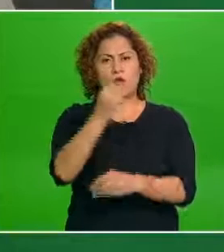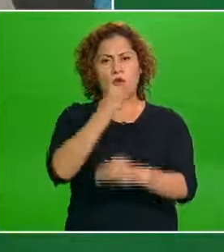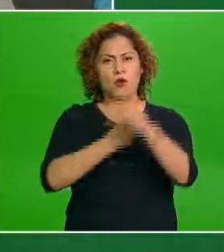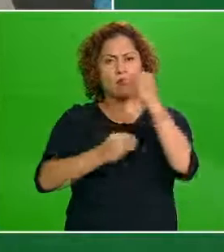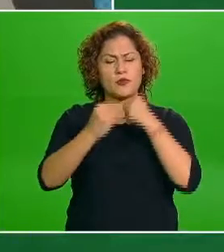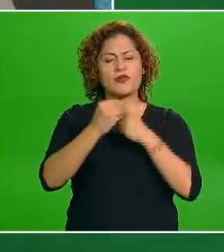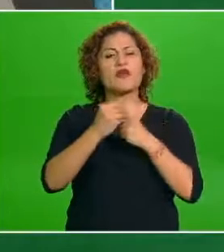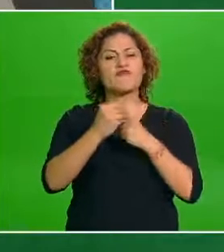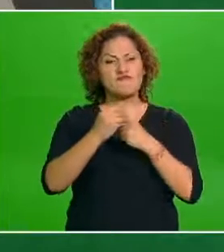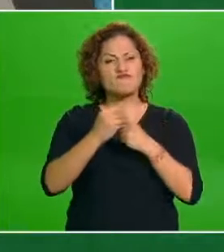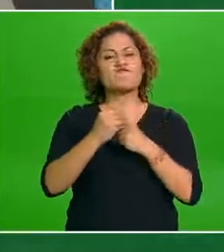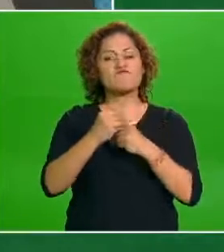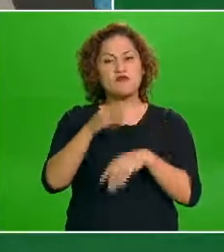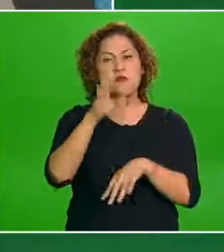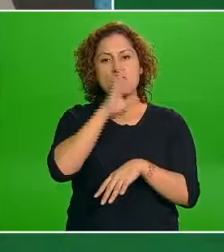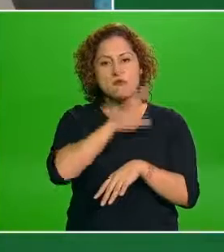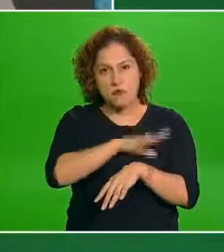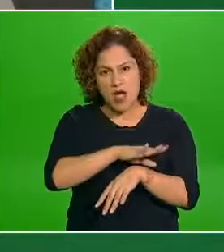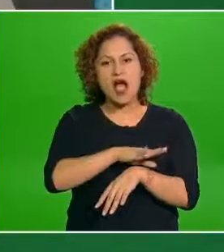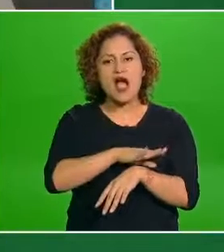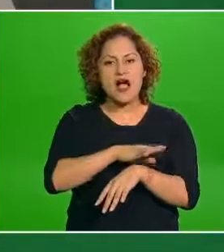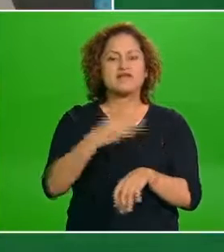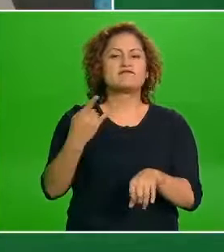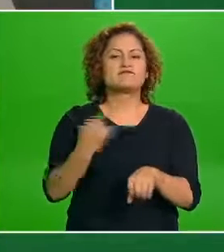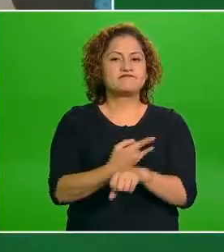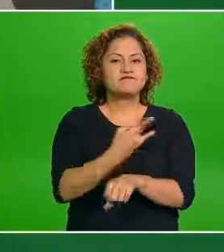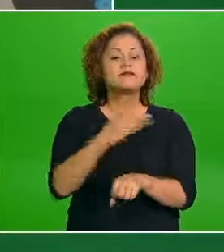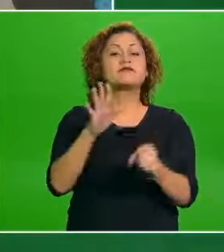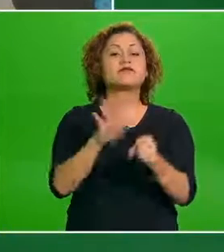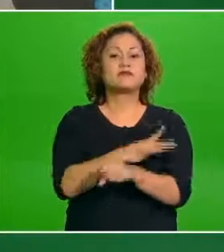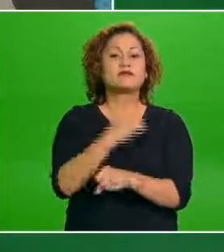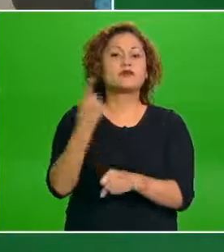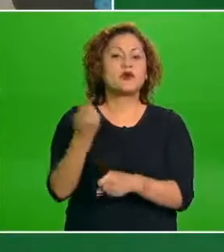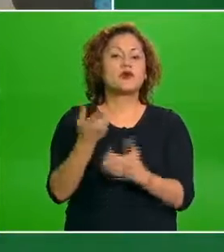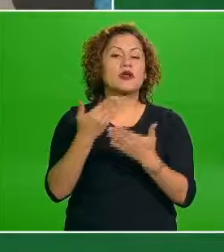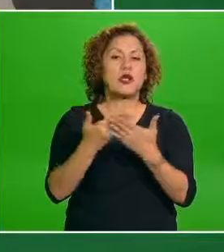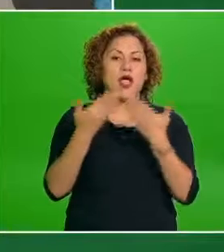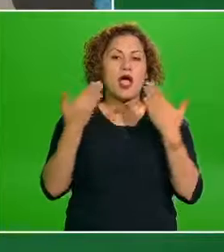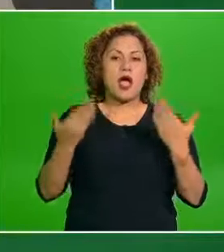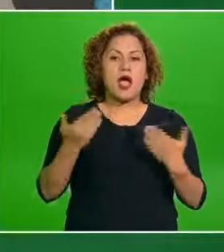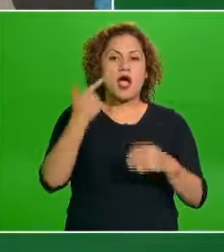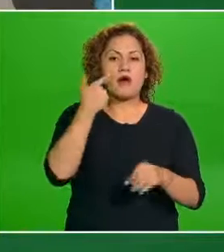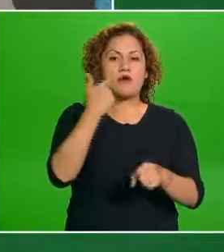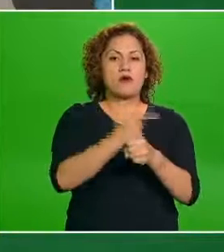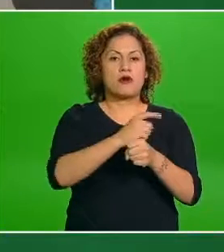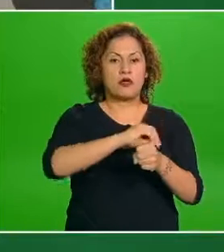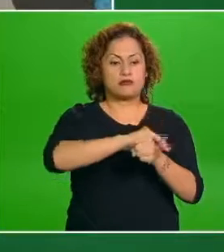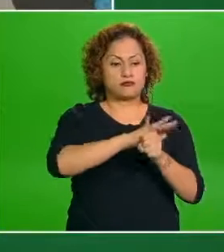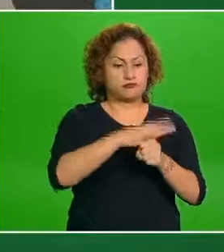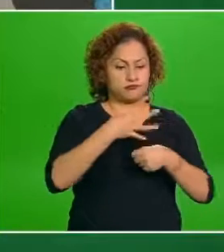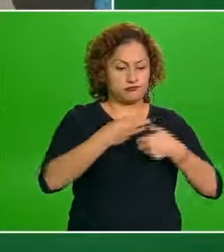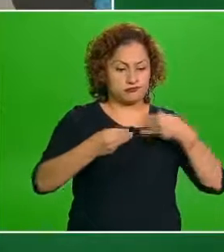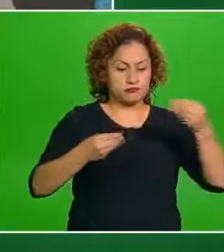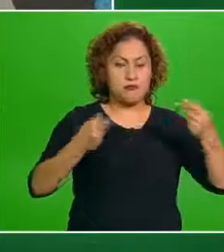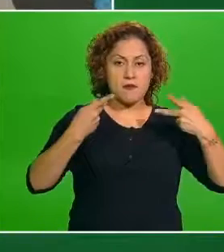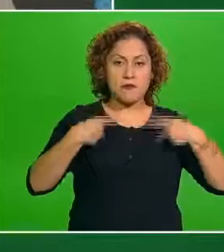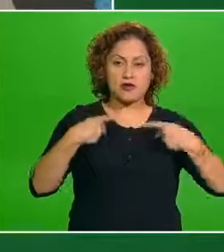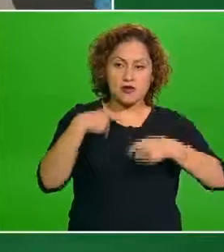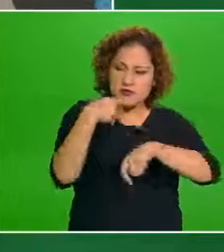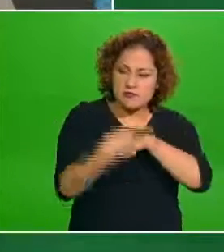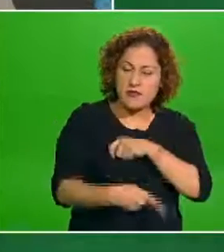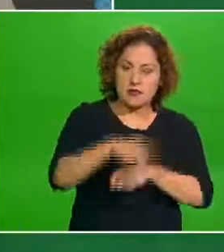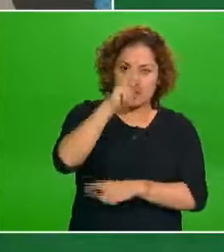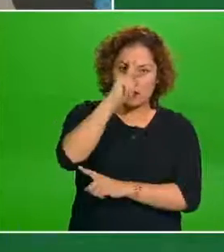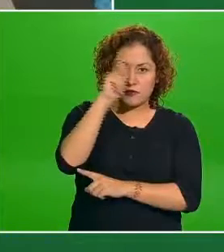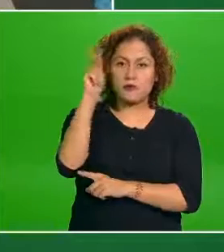funcionando, sobre todo por las complicaciones que se presentan ante la pandemia por la COVID-19 en nuestro país.